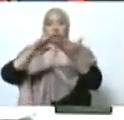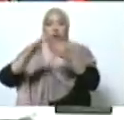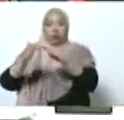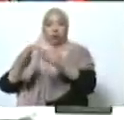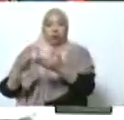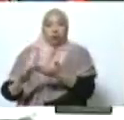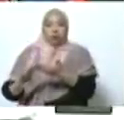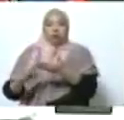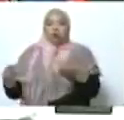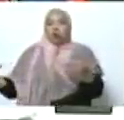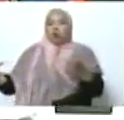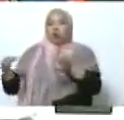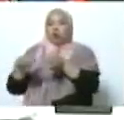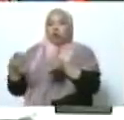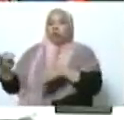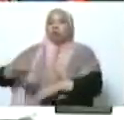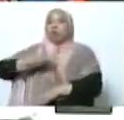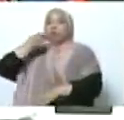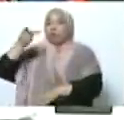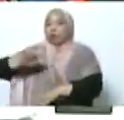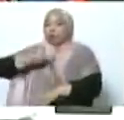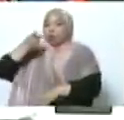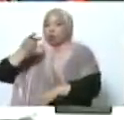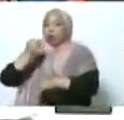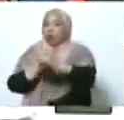el buró político y